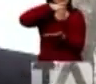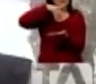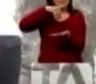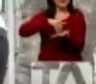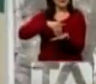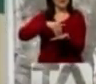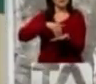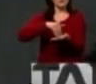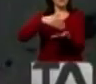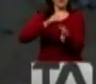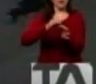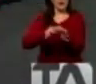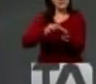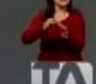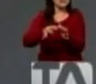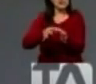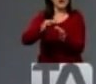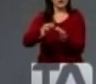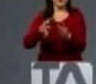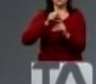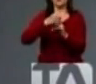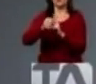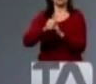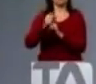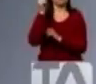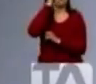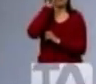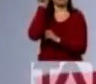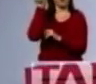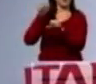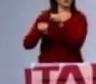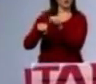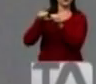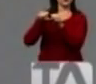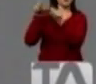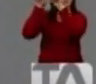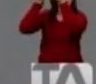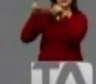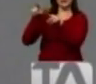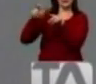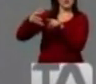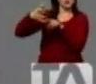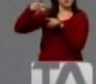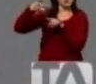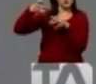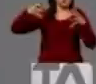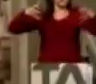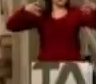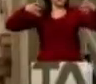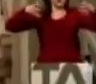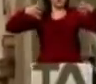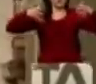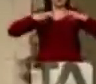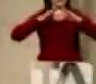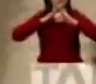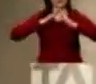que se ha venido postergando, pero indican que la situación obliga a tomar esta medida por las cuarteaduras en las paredes y por el desgaste de taludes